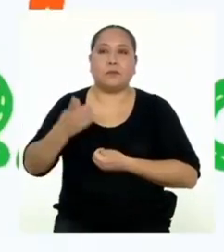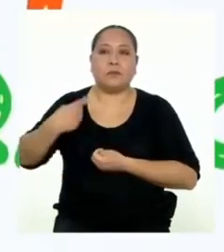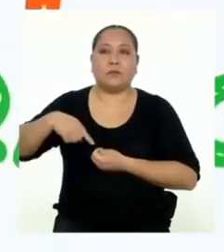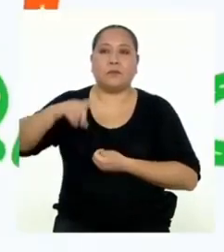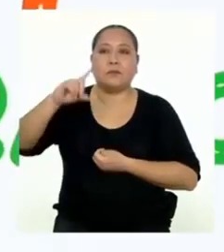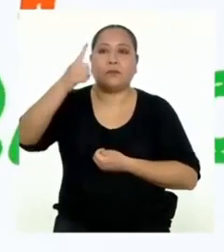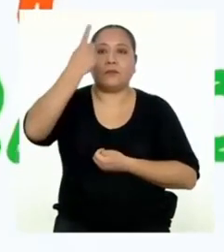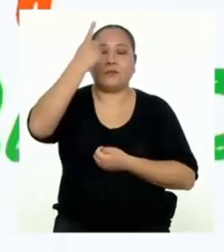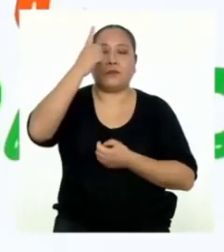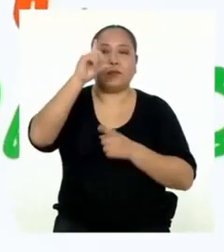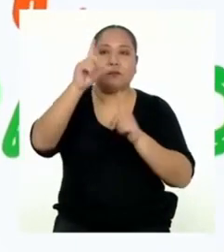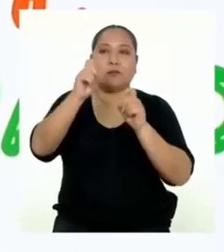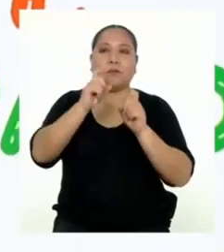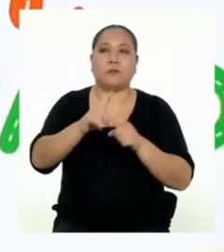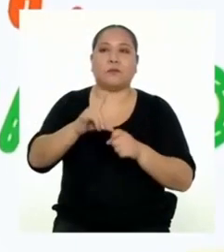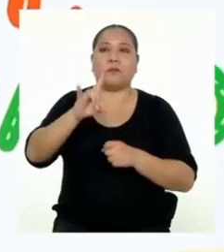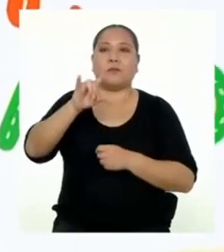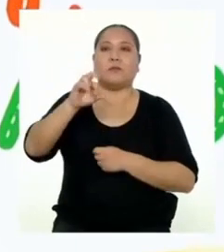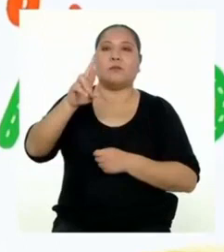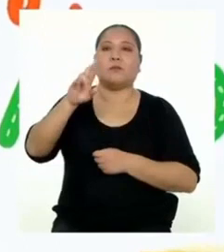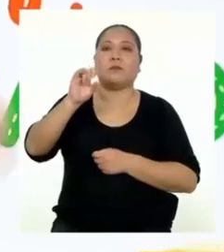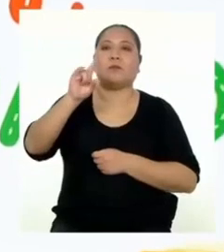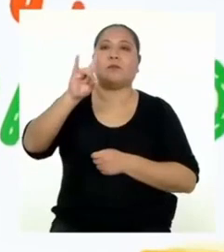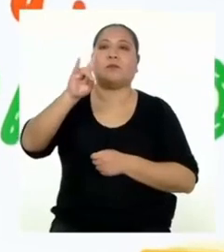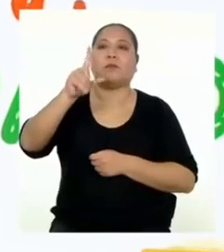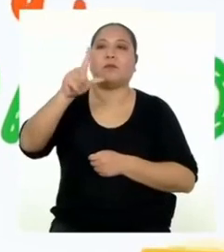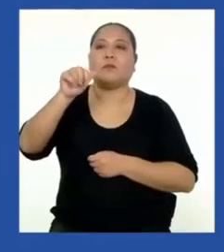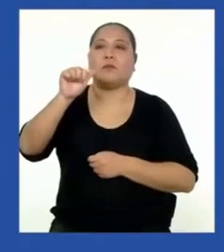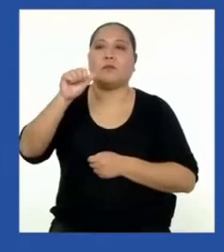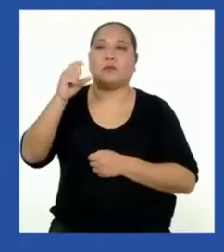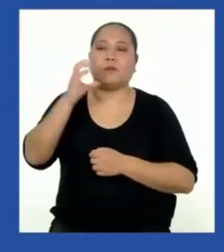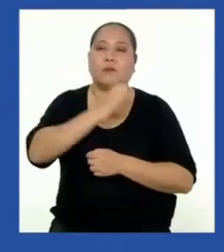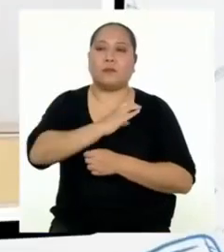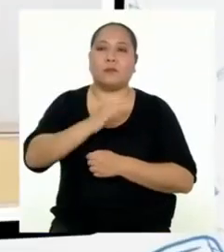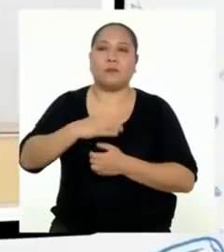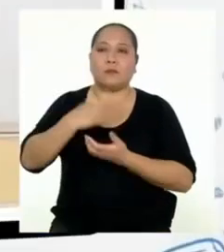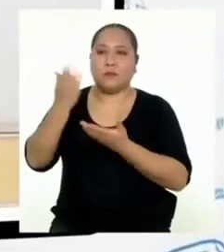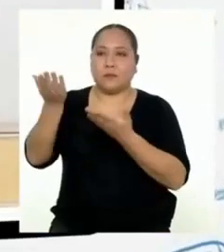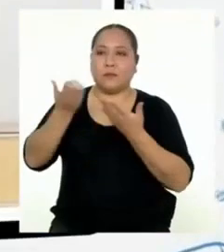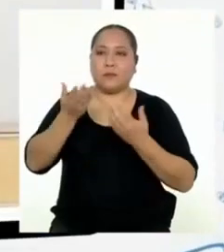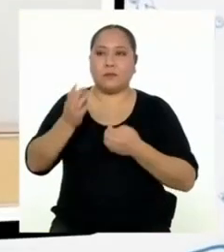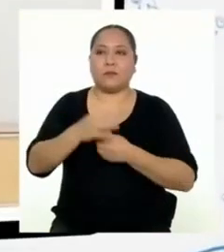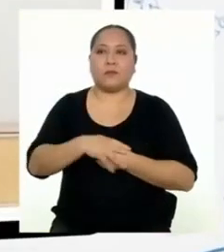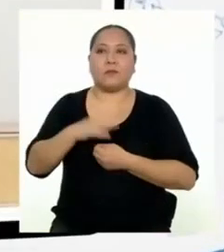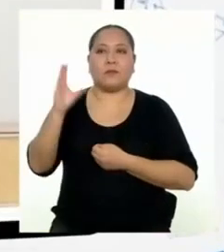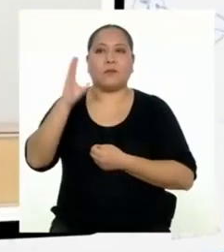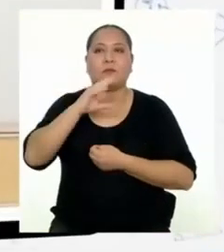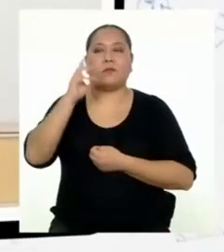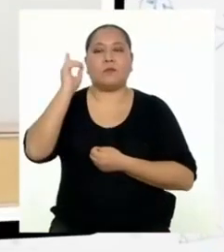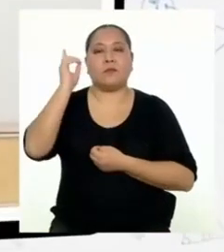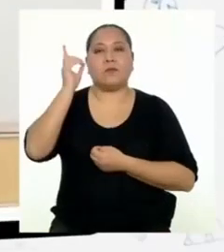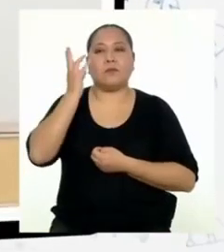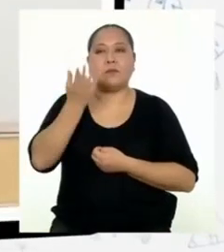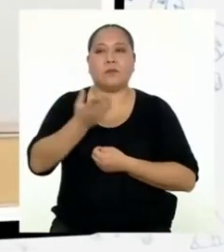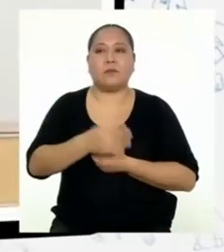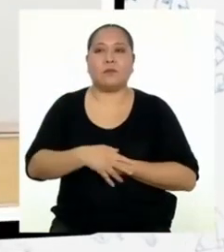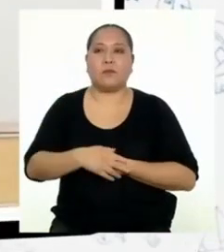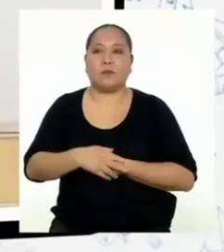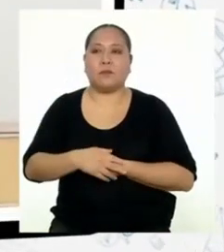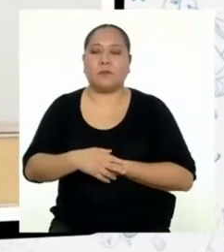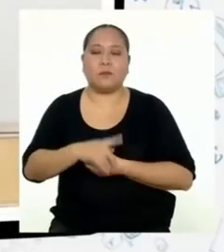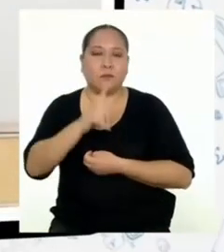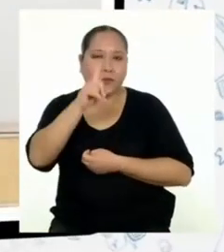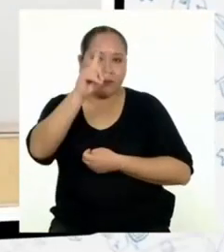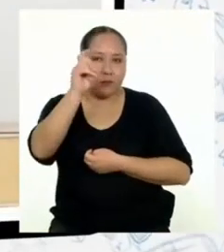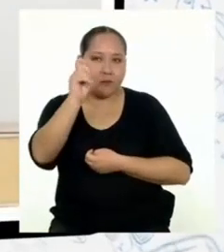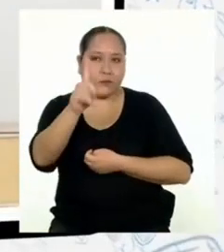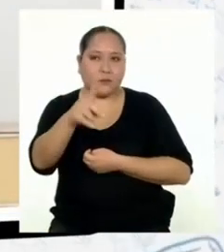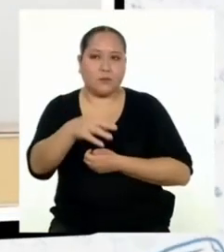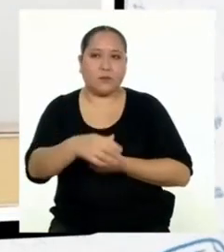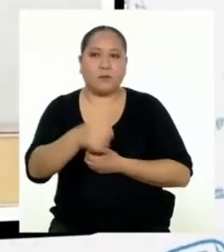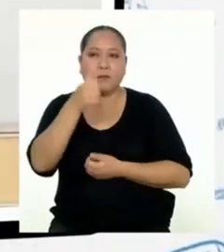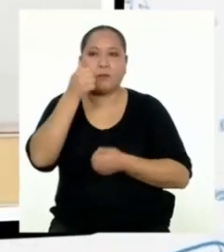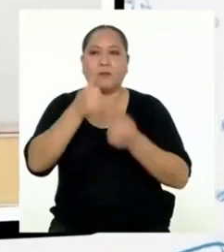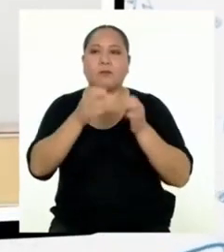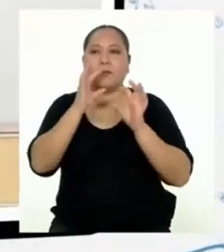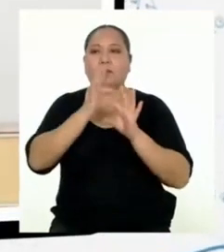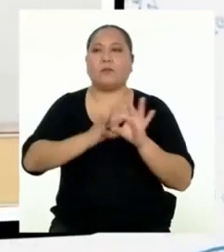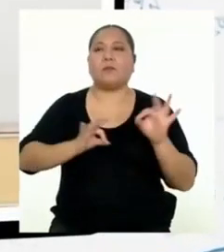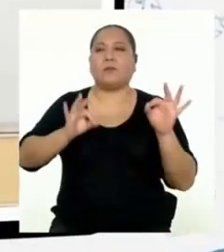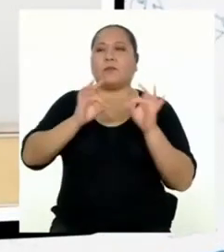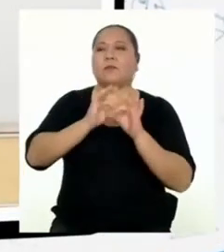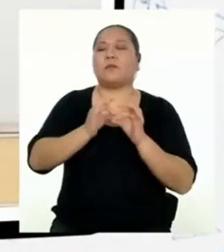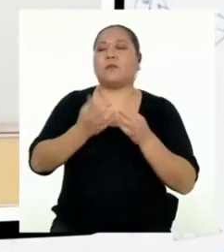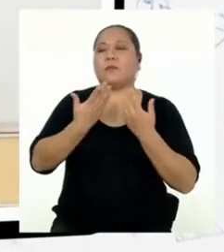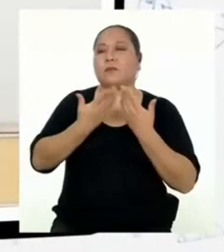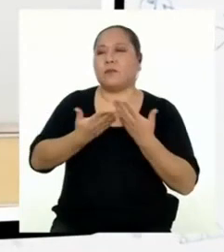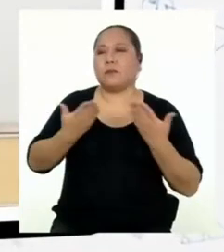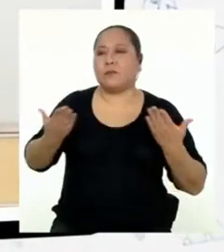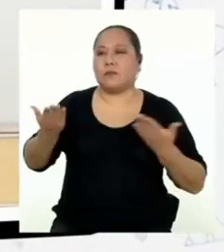Nuestra primera pregunta es de Úrsula, del Callao. Bienvenida. Hola, profesor y Rodrigo. Una pregunta. ¿Cuál es la importancia de